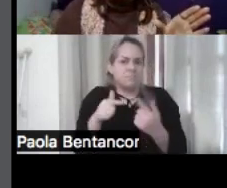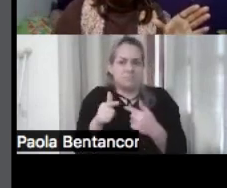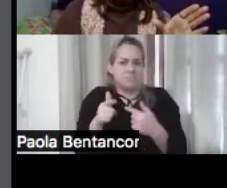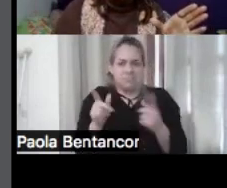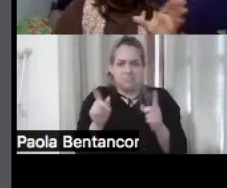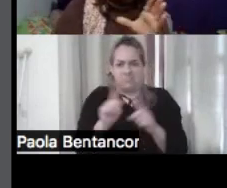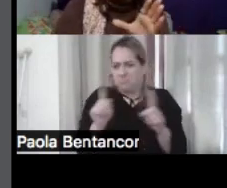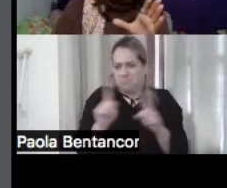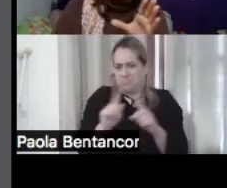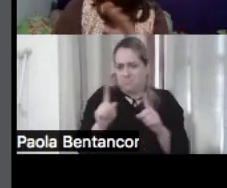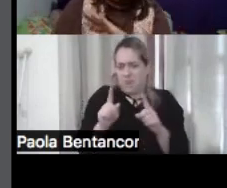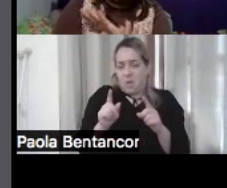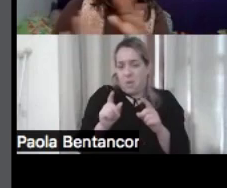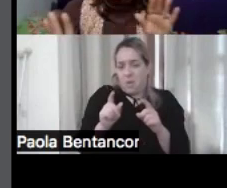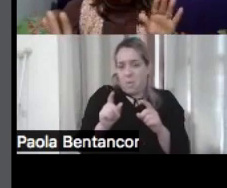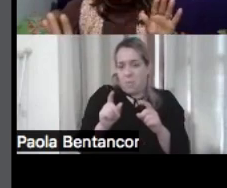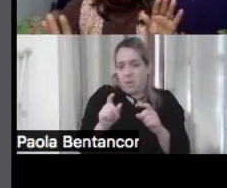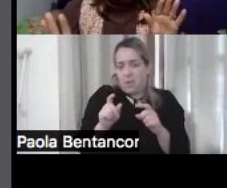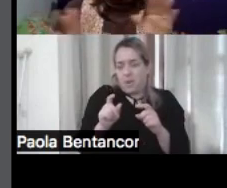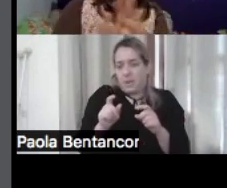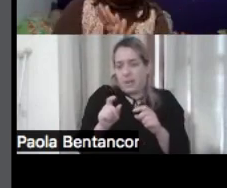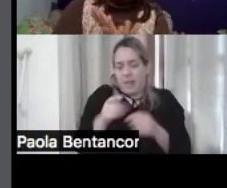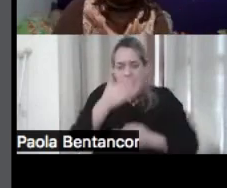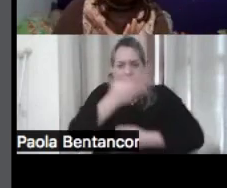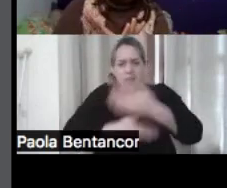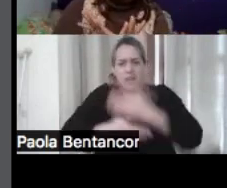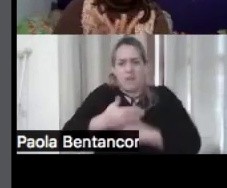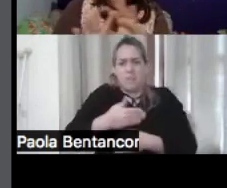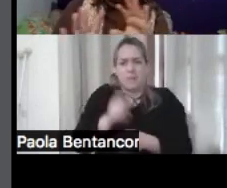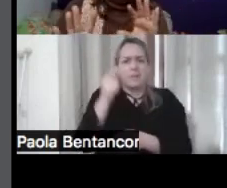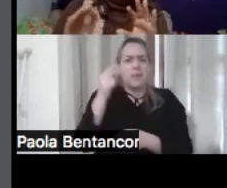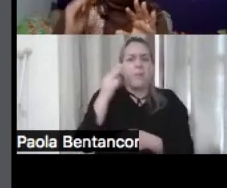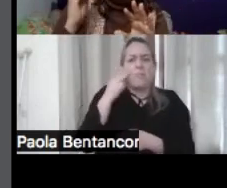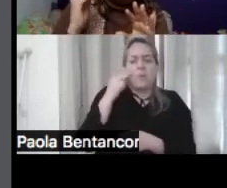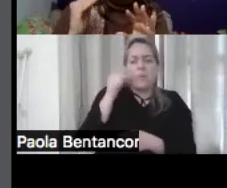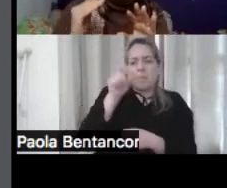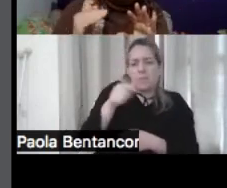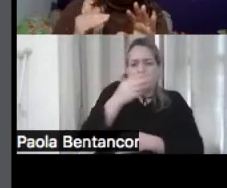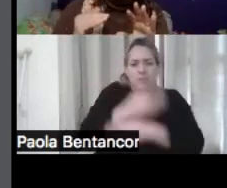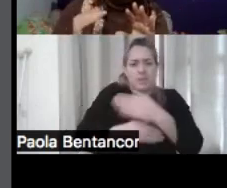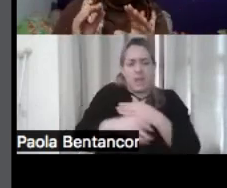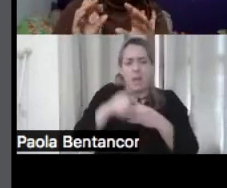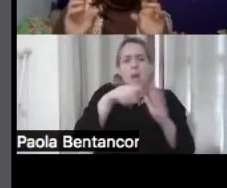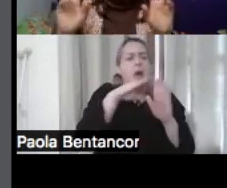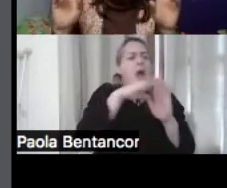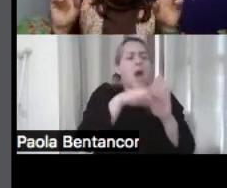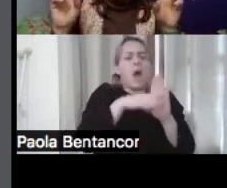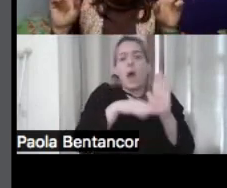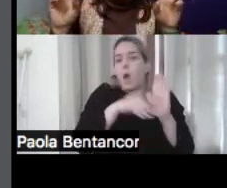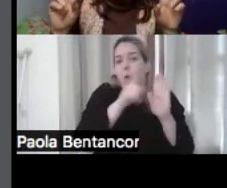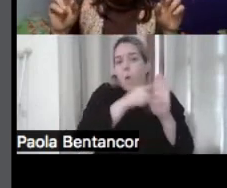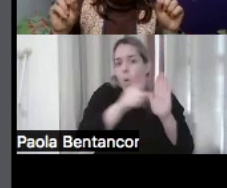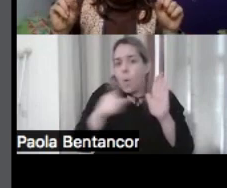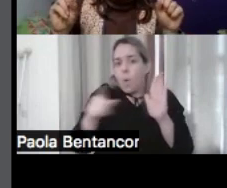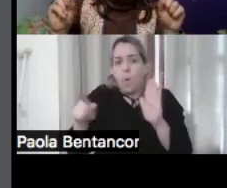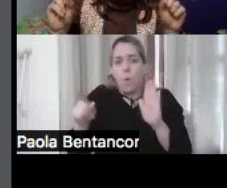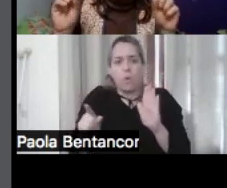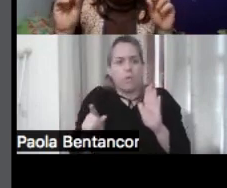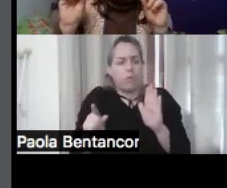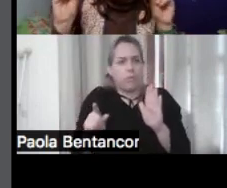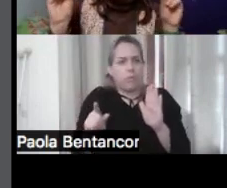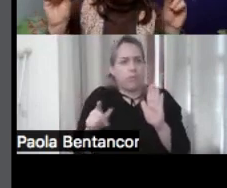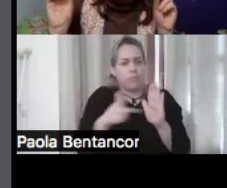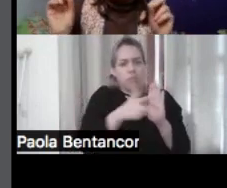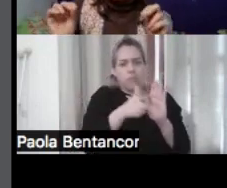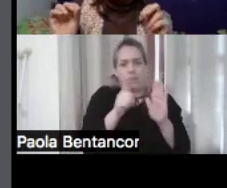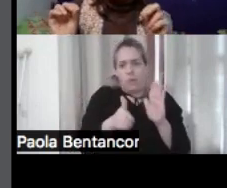del modelo social de la discapacidad, plantea que es un problema de la persona con discapacidad si no cumple con todos los requisitos para ser un